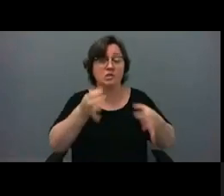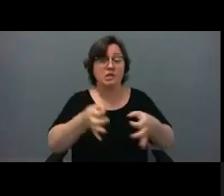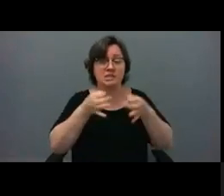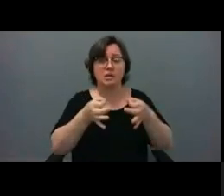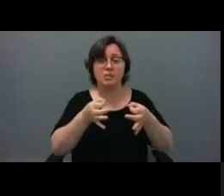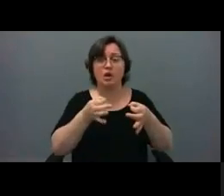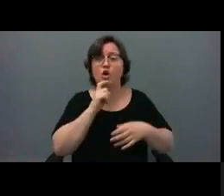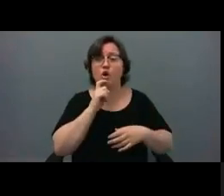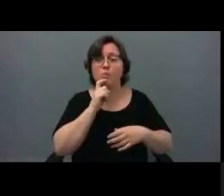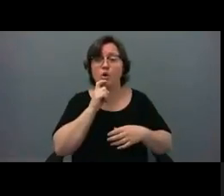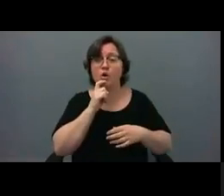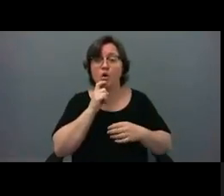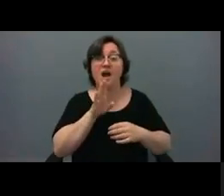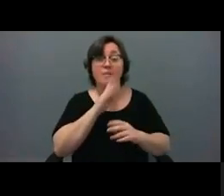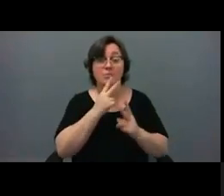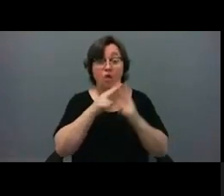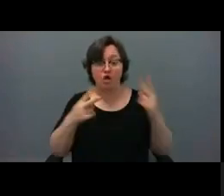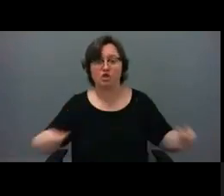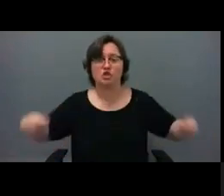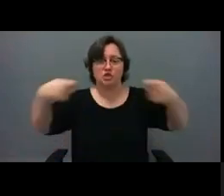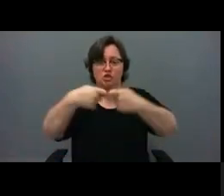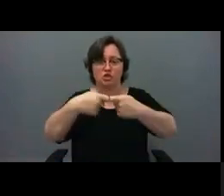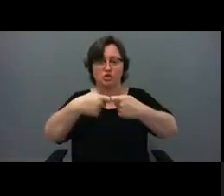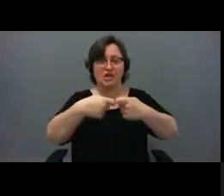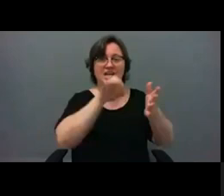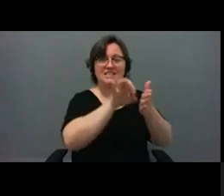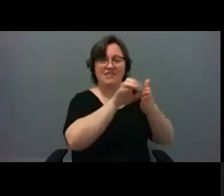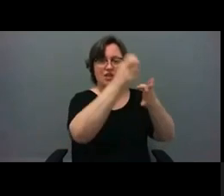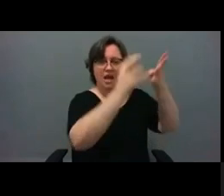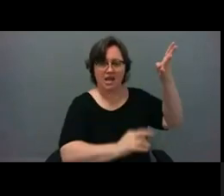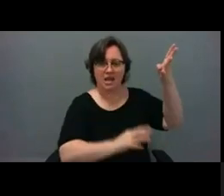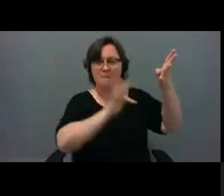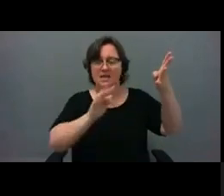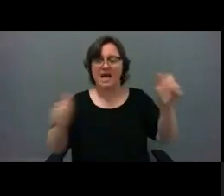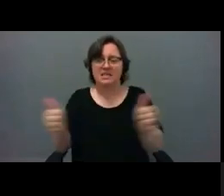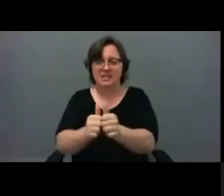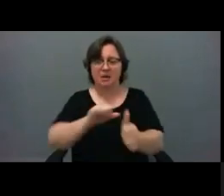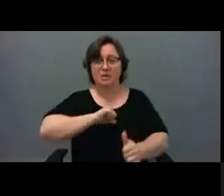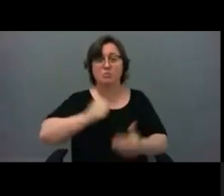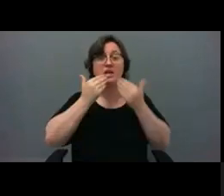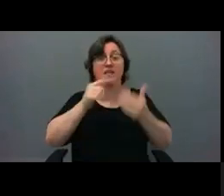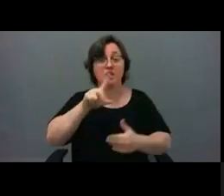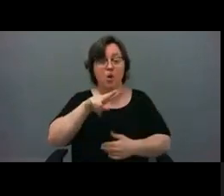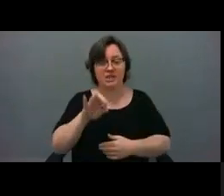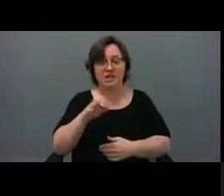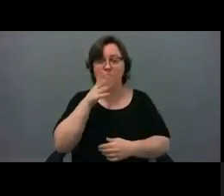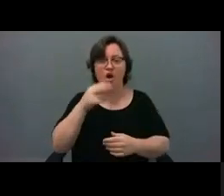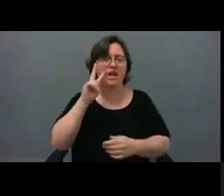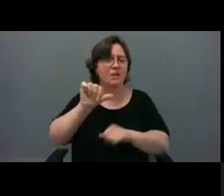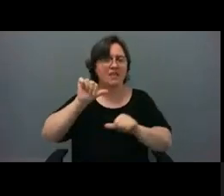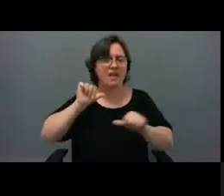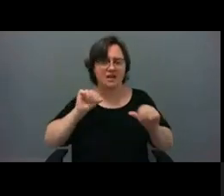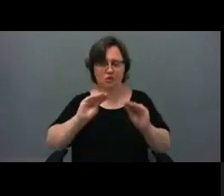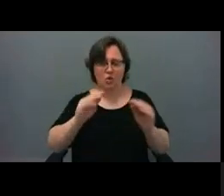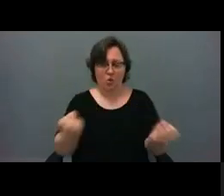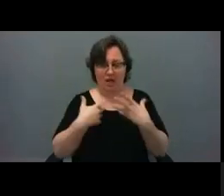de la compatibilidad con la asistencia personal. Muchas gracias, Luis, por tu experiencia.